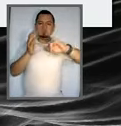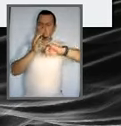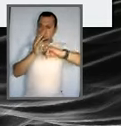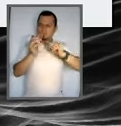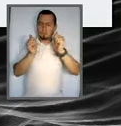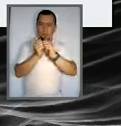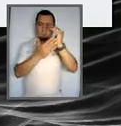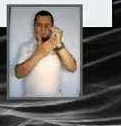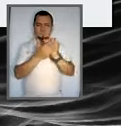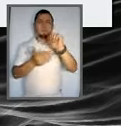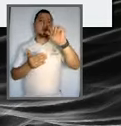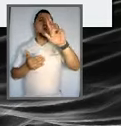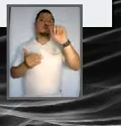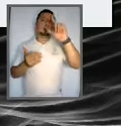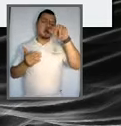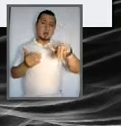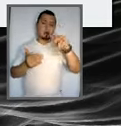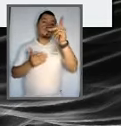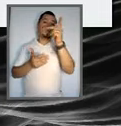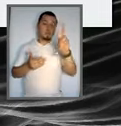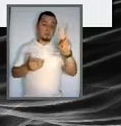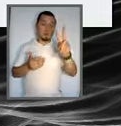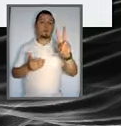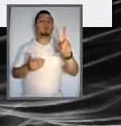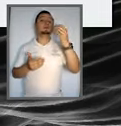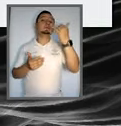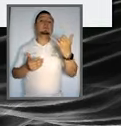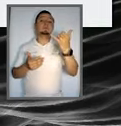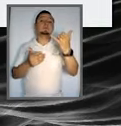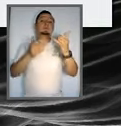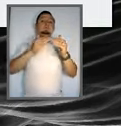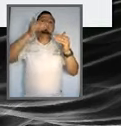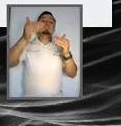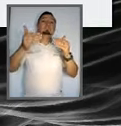a Autlán de Navarro, a Puerto Vallarta y a